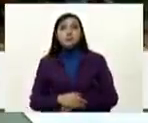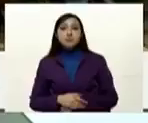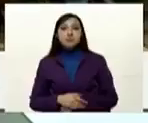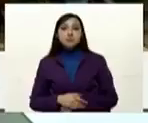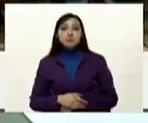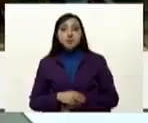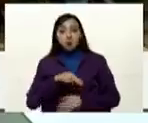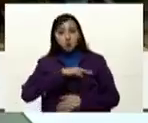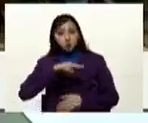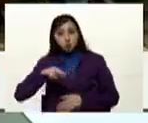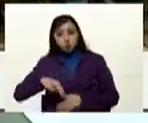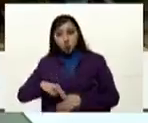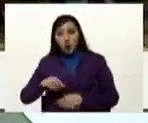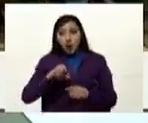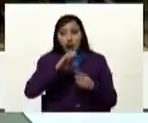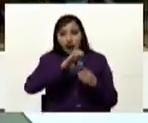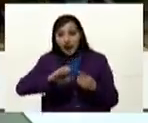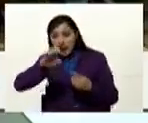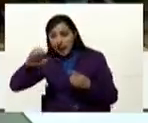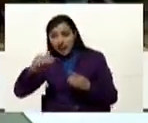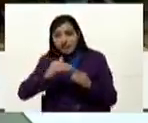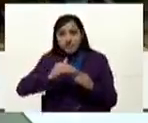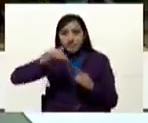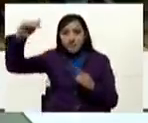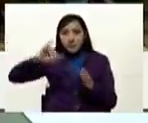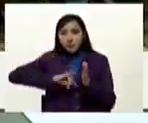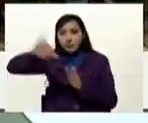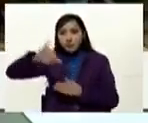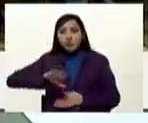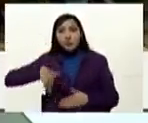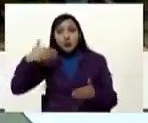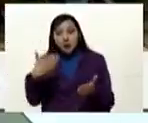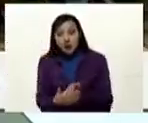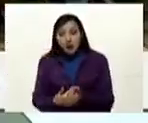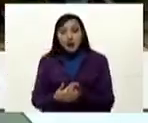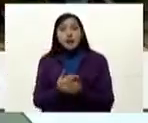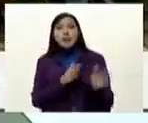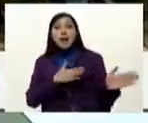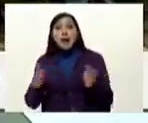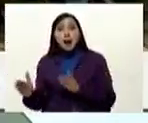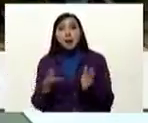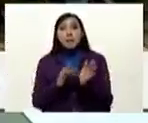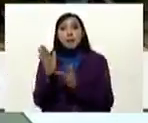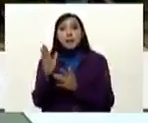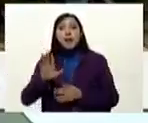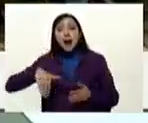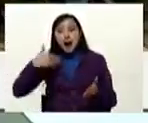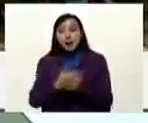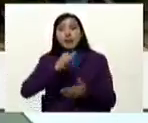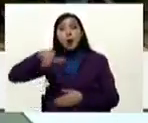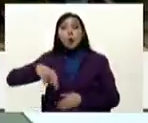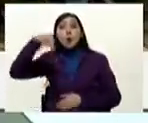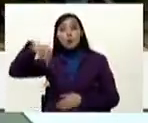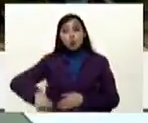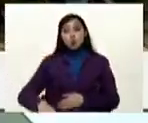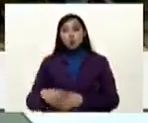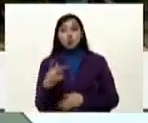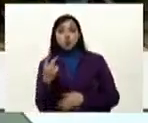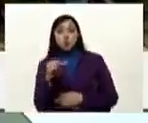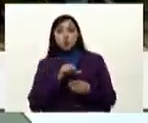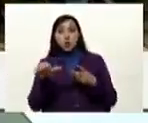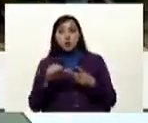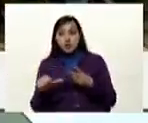Entramos en una meseta alta desde la segunda semana de abril hasta la segunda semana de junio, cuando iniciamos un